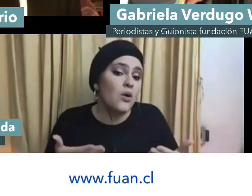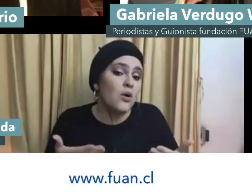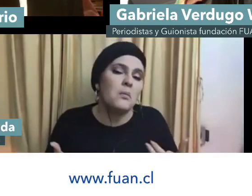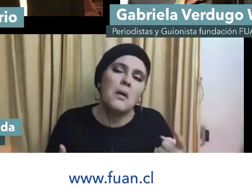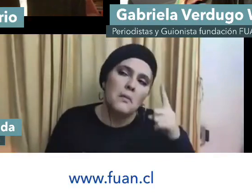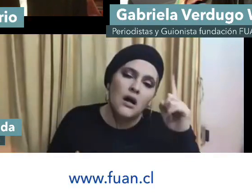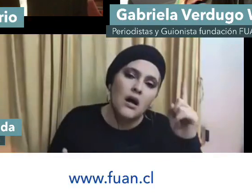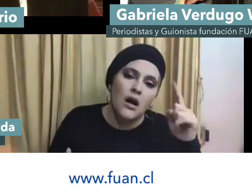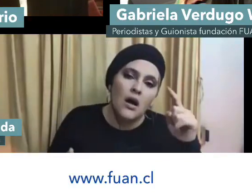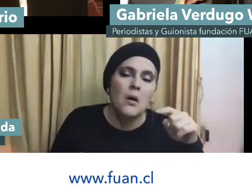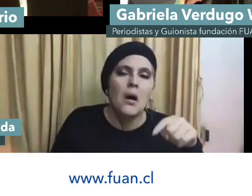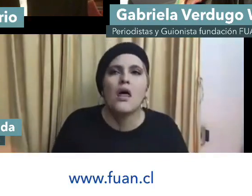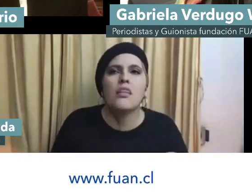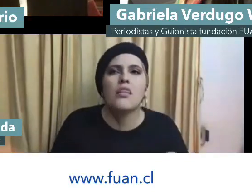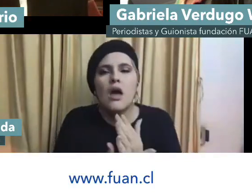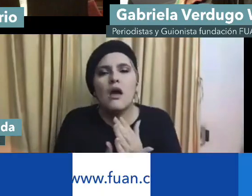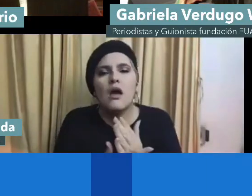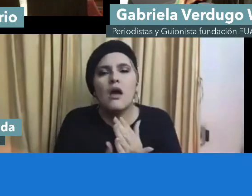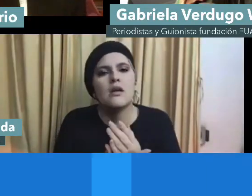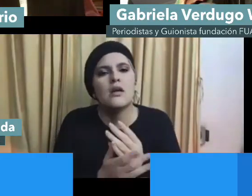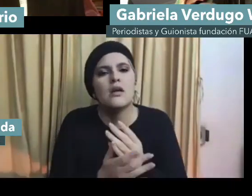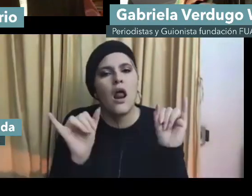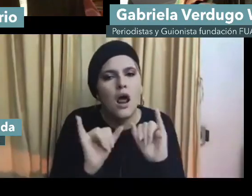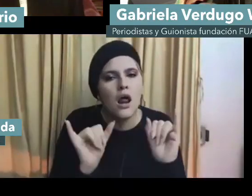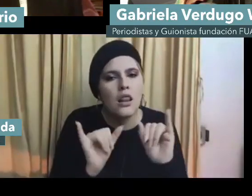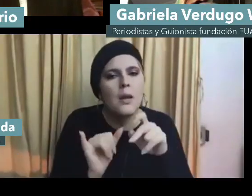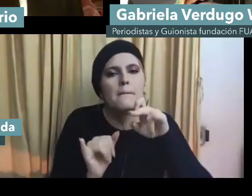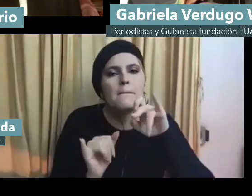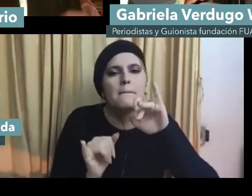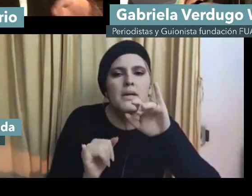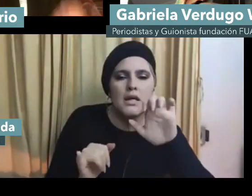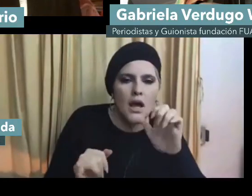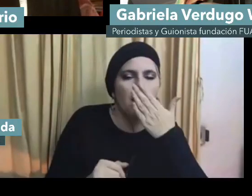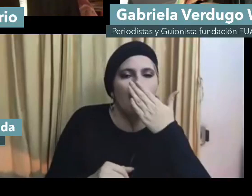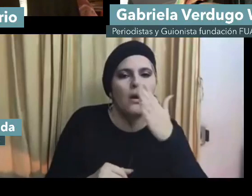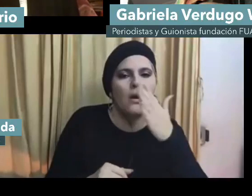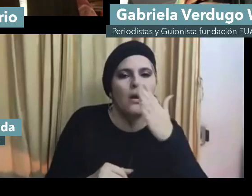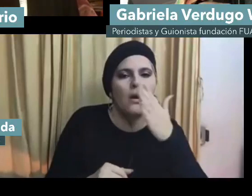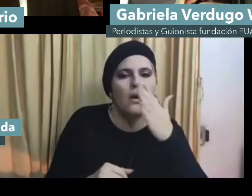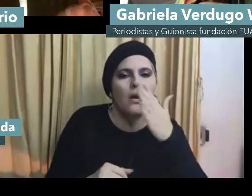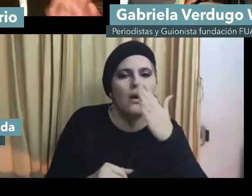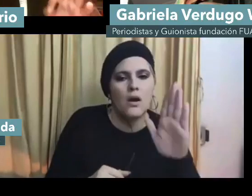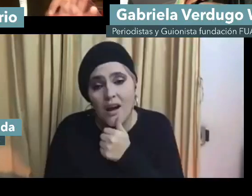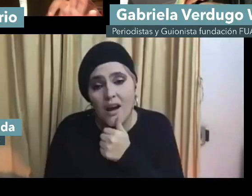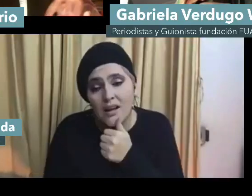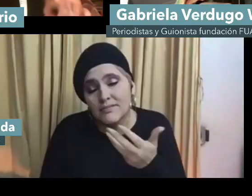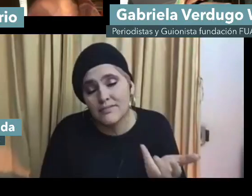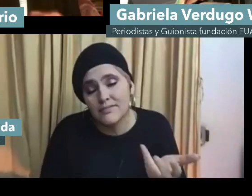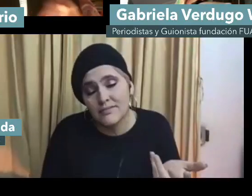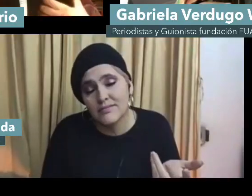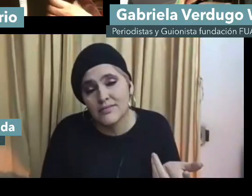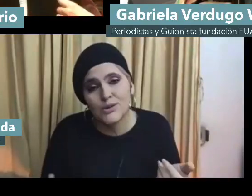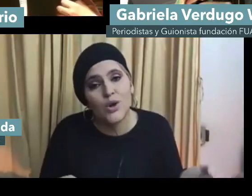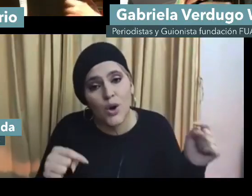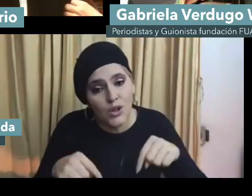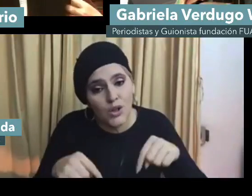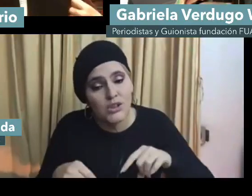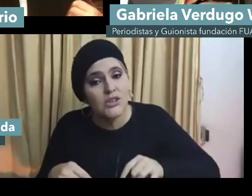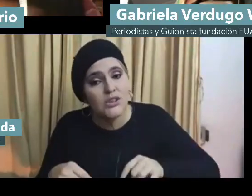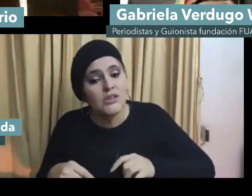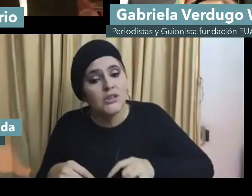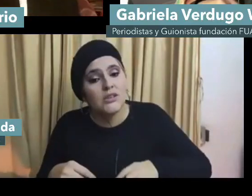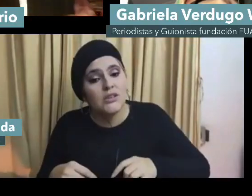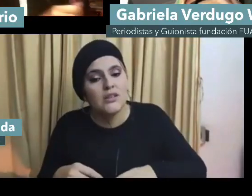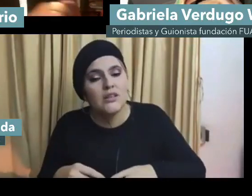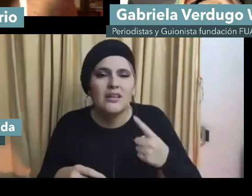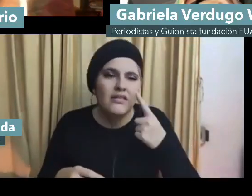en los jardines infantiles, ¿no es cierto? Pero no lo tenemos. Con lo que hoy contamos en Chile y la experiencia que nosotros tenemos es que los